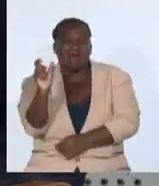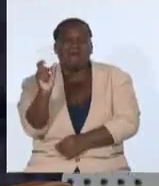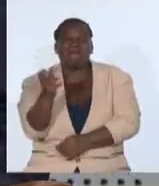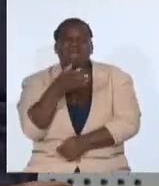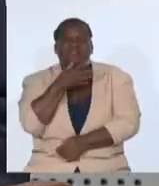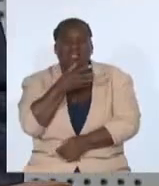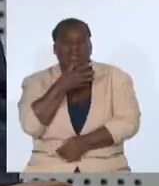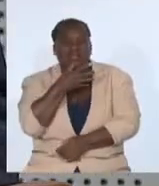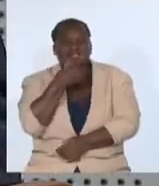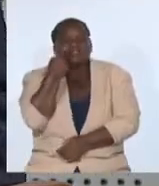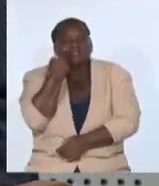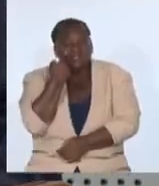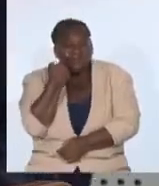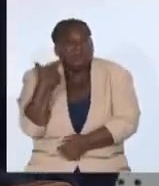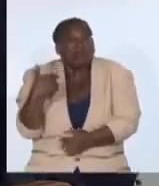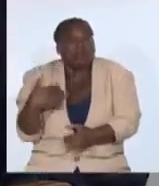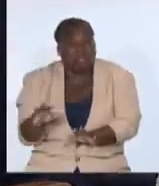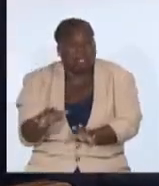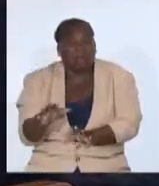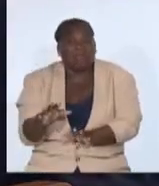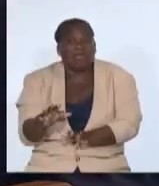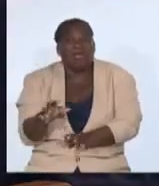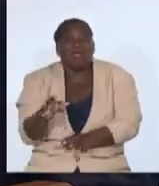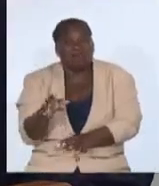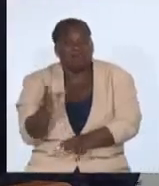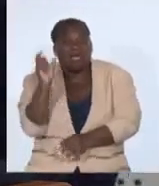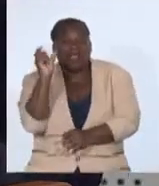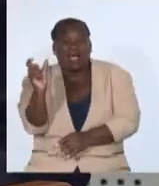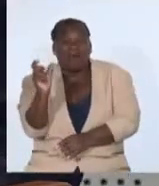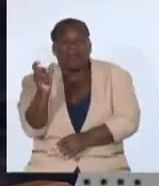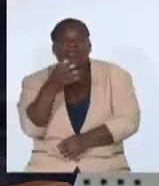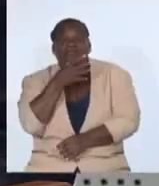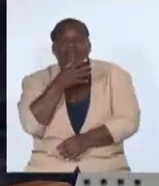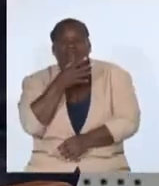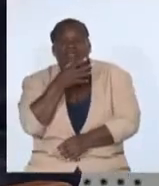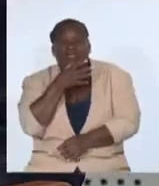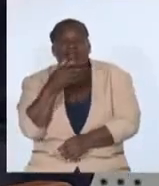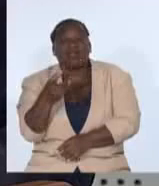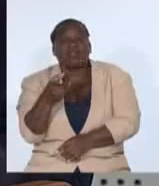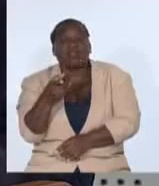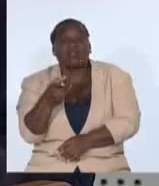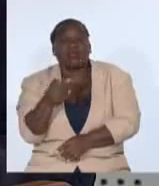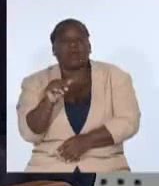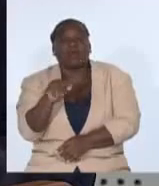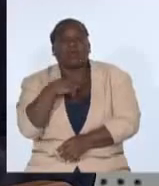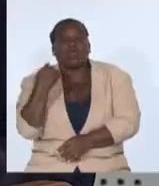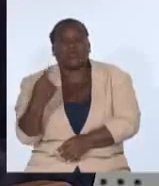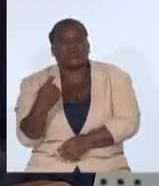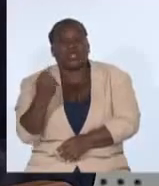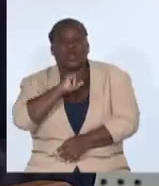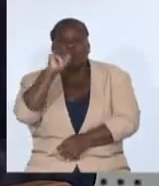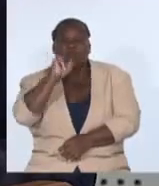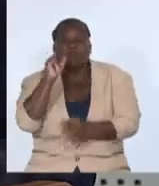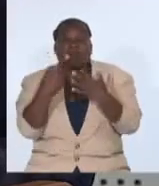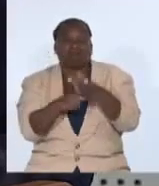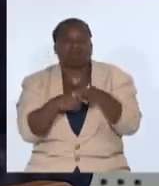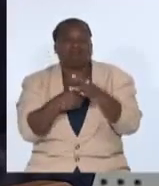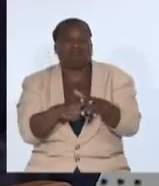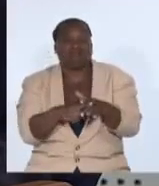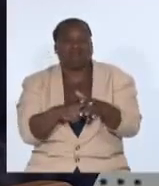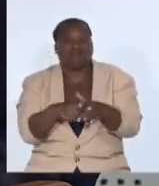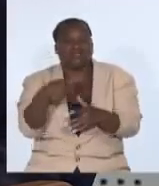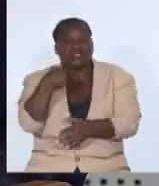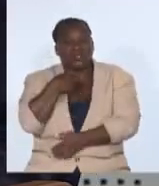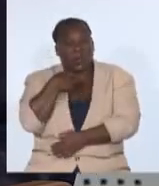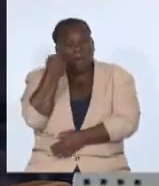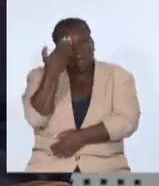esas palabras pudieran interpretarse como una derrota de lo que este grupo pretendía y no ha logrado resolver Yo